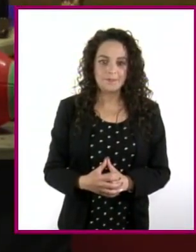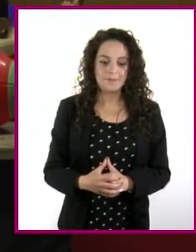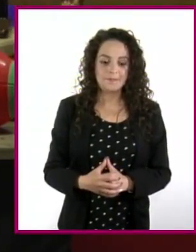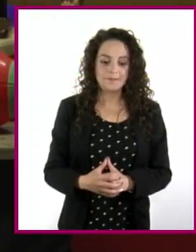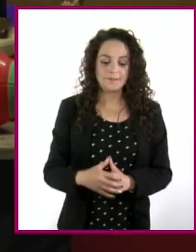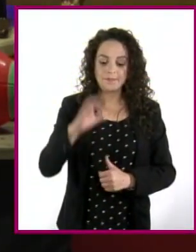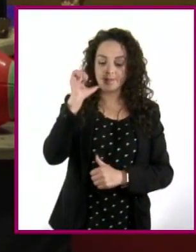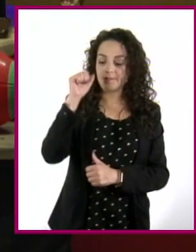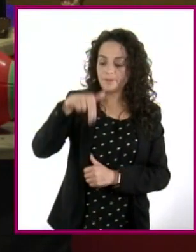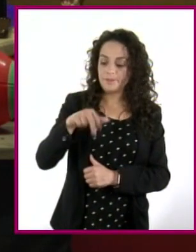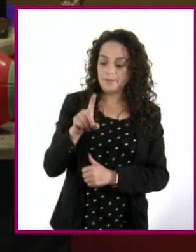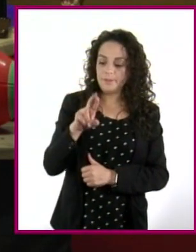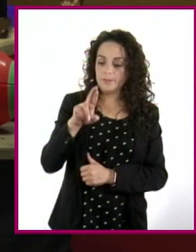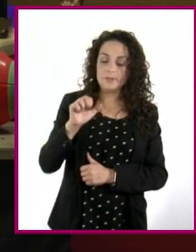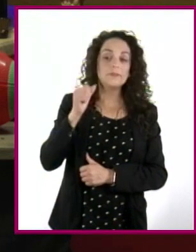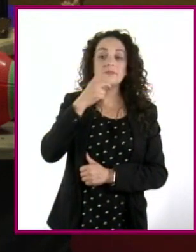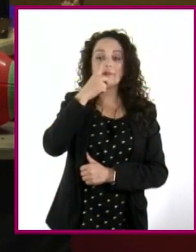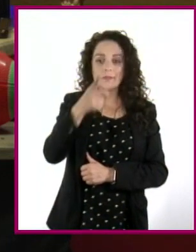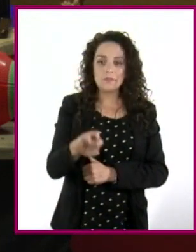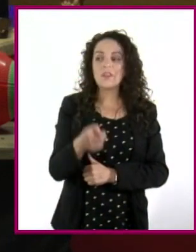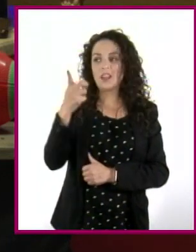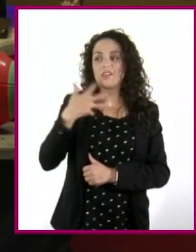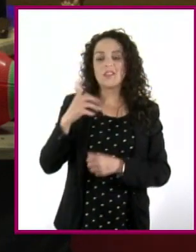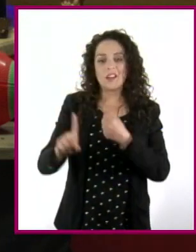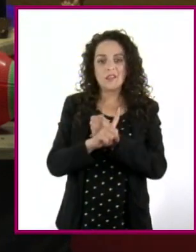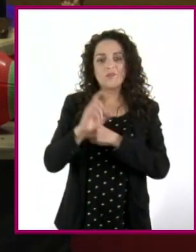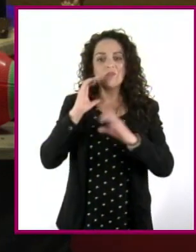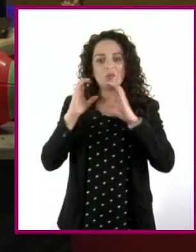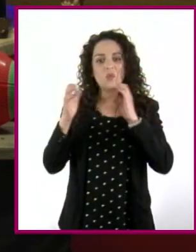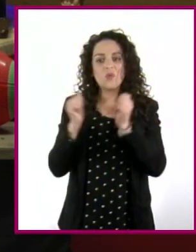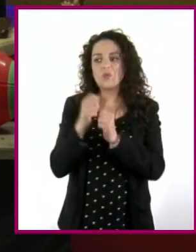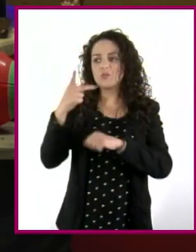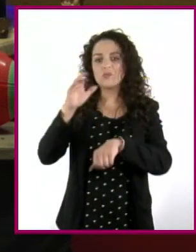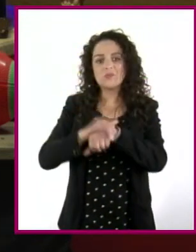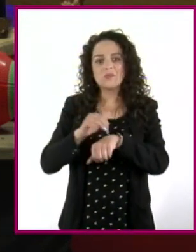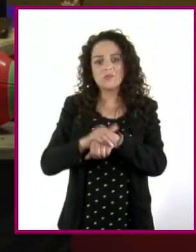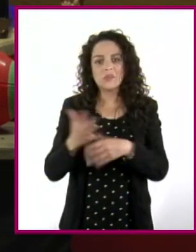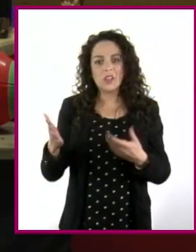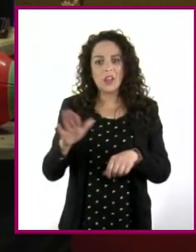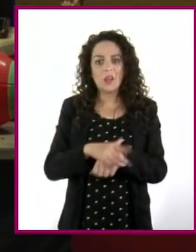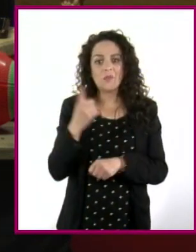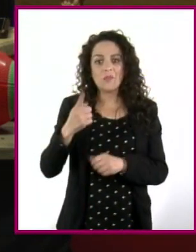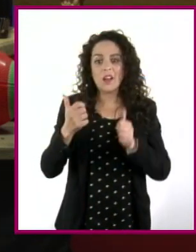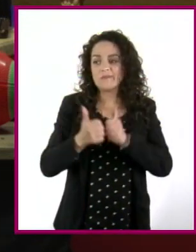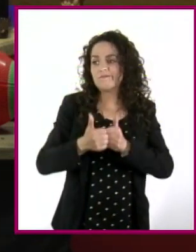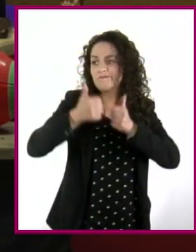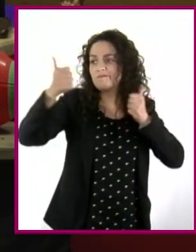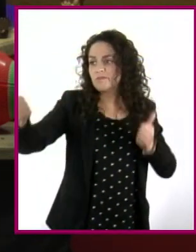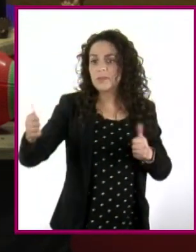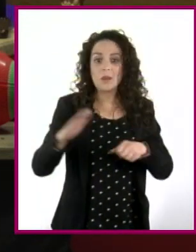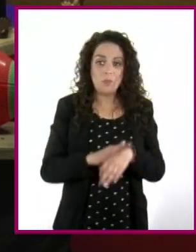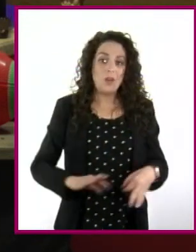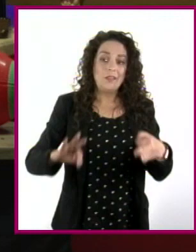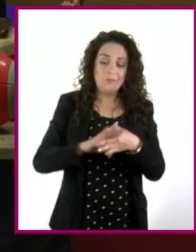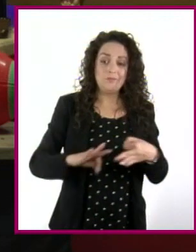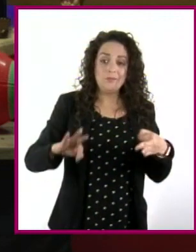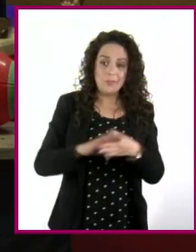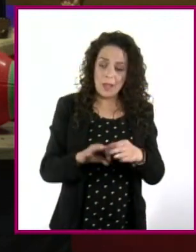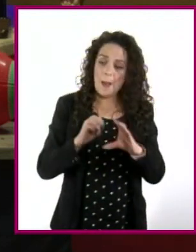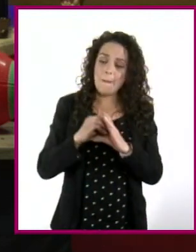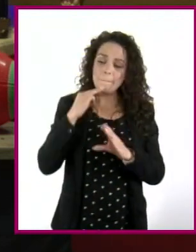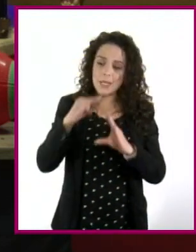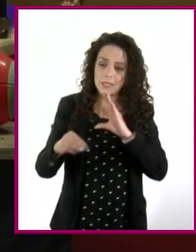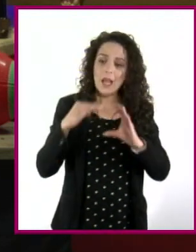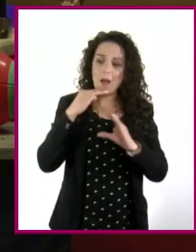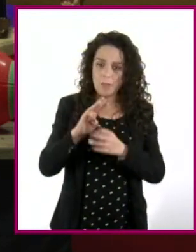Andrea comenta que ella ha enfrentado problemas de comunicación con sus amigas debido a la distancia, ya que aunque se mandan muchos mensajes por WhatsApp, a veces